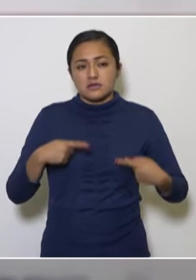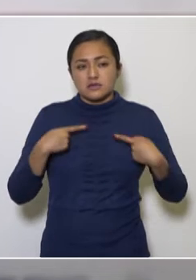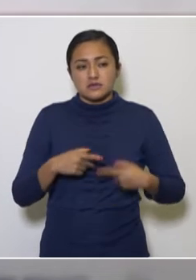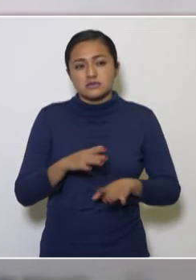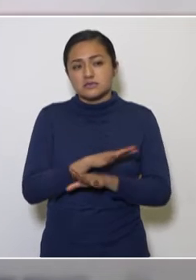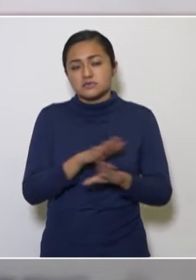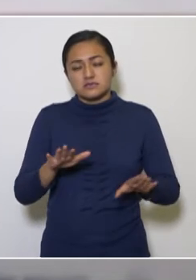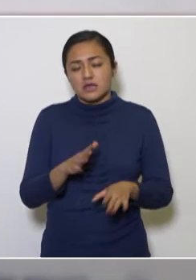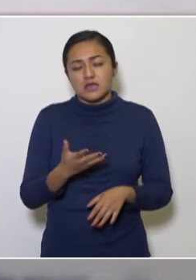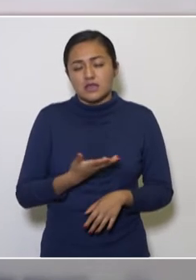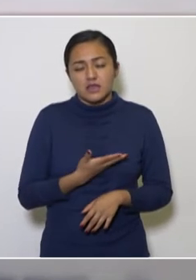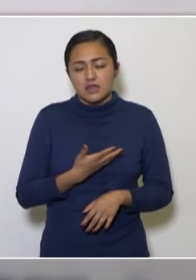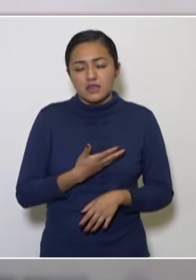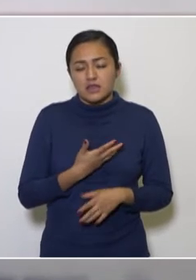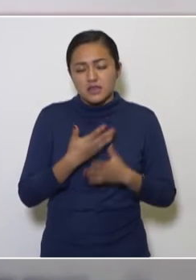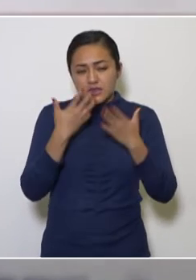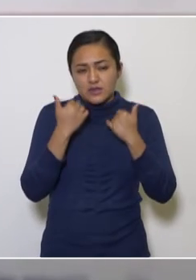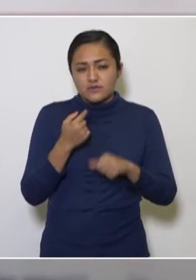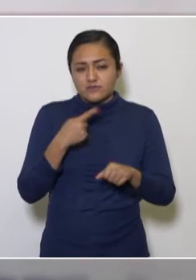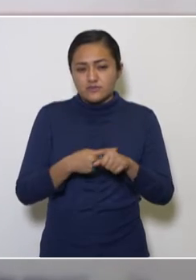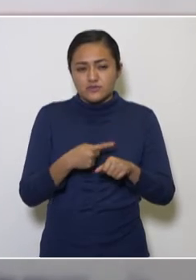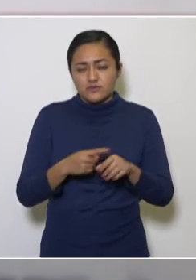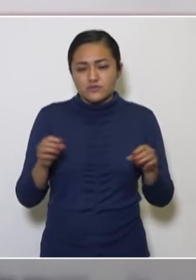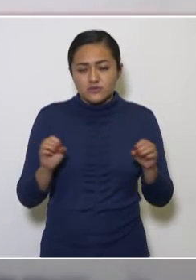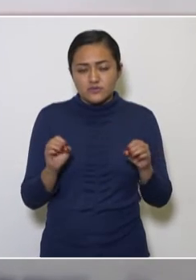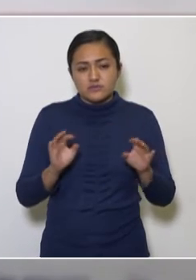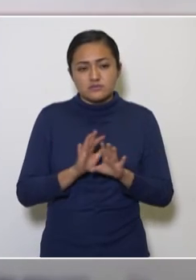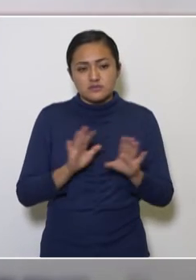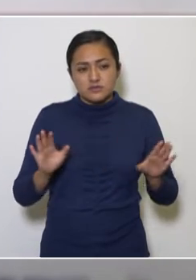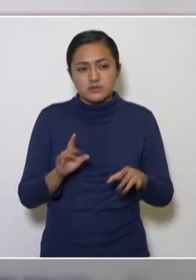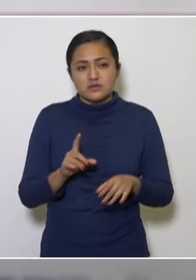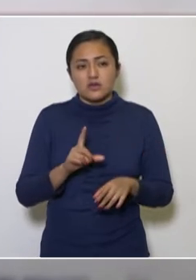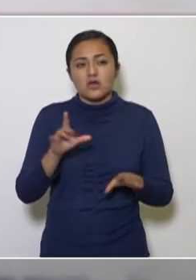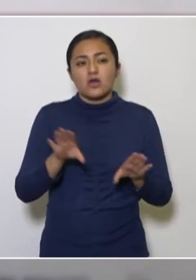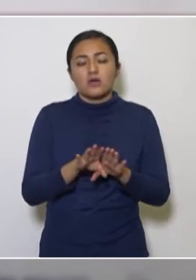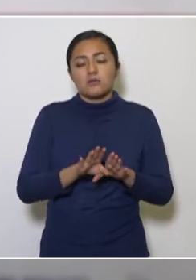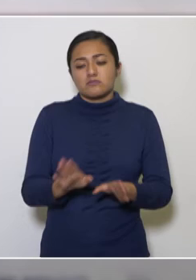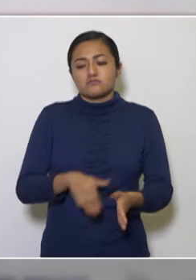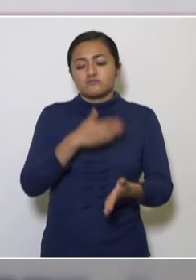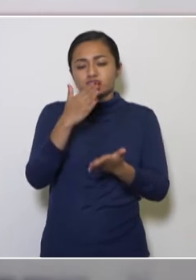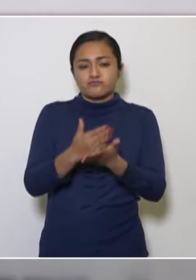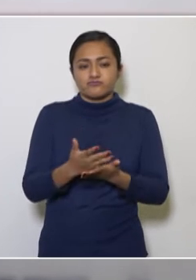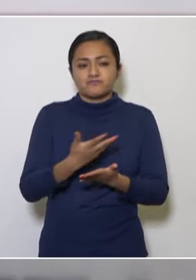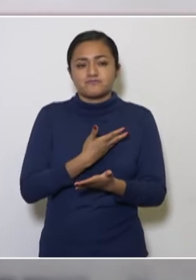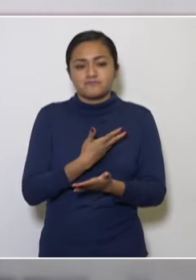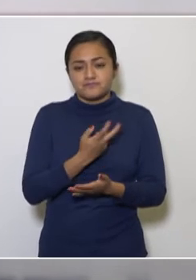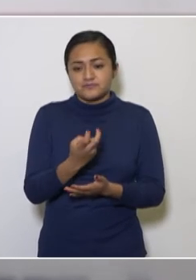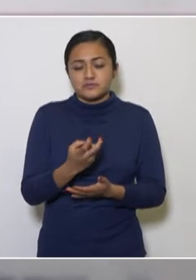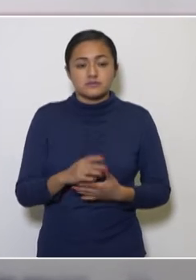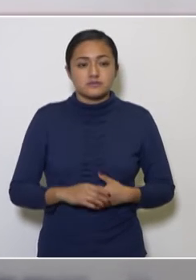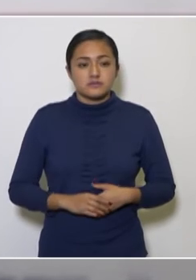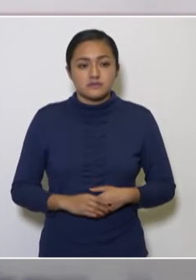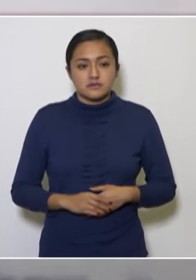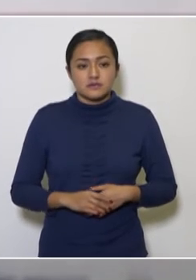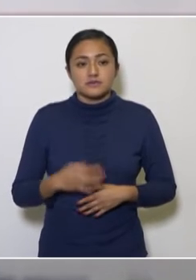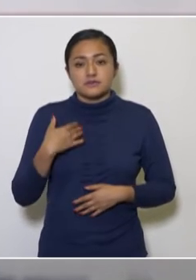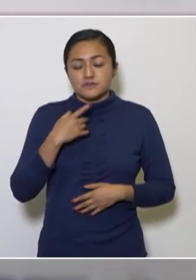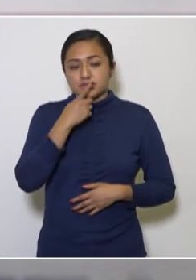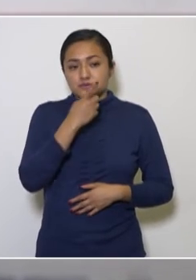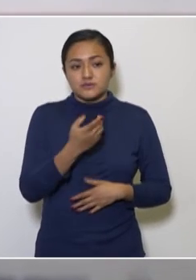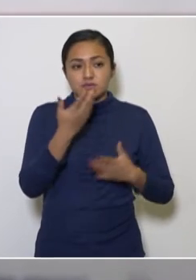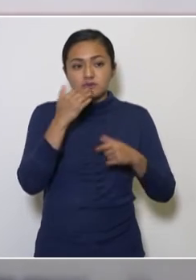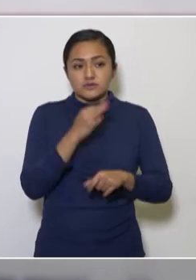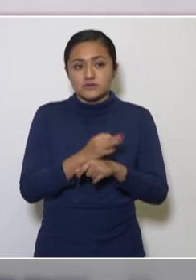ya no tiene enfermedad, ya se autolimitó y autocuró. Sí decir que no hay